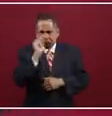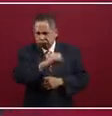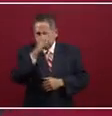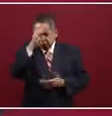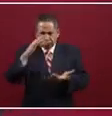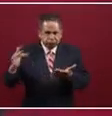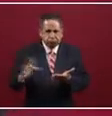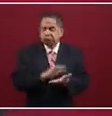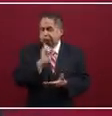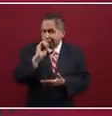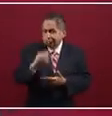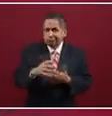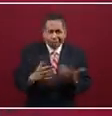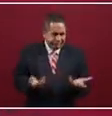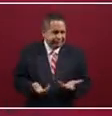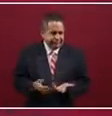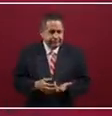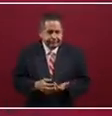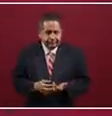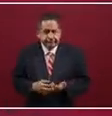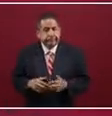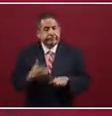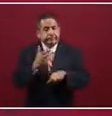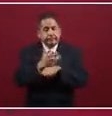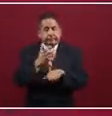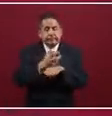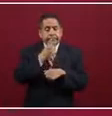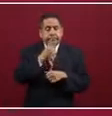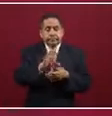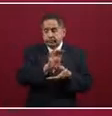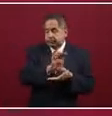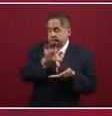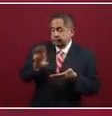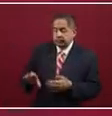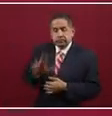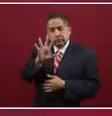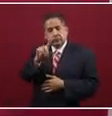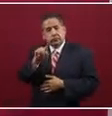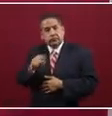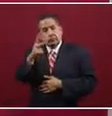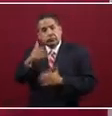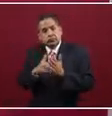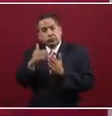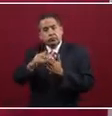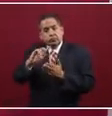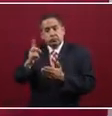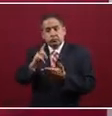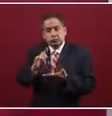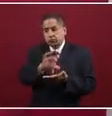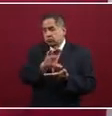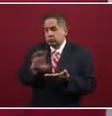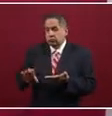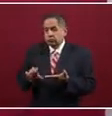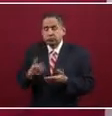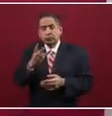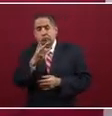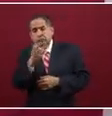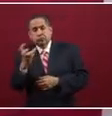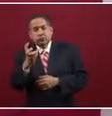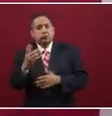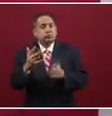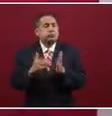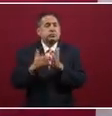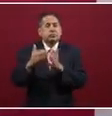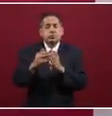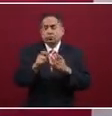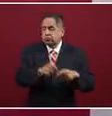también. Entonces, Estados Unidos dijo, voy a invertir 5.8 billones de dólares, de los cuales se han anunciado 350 millones